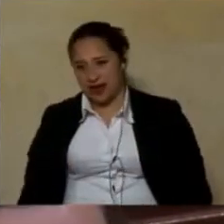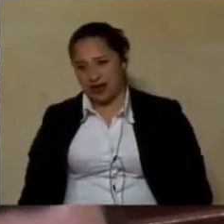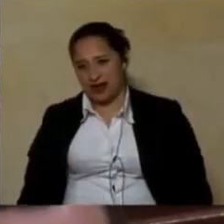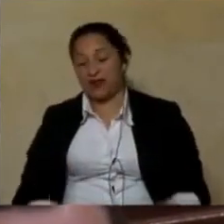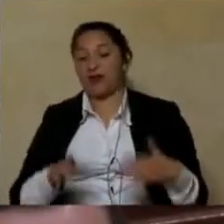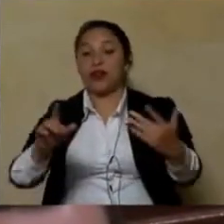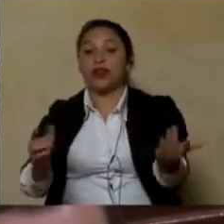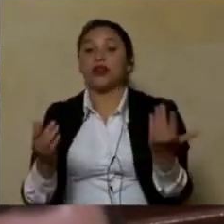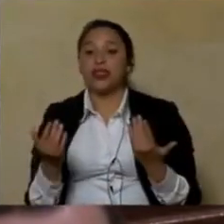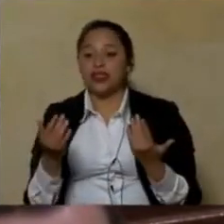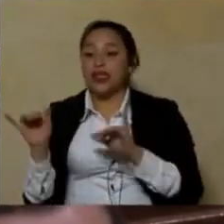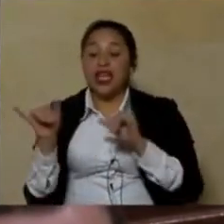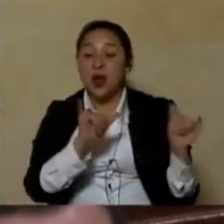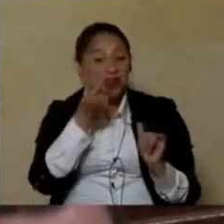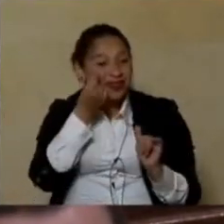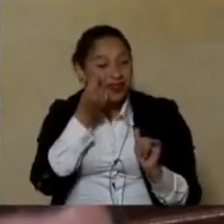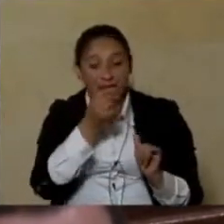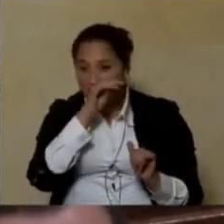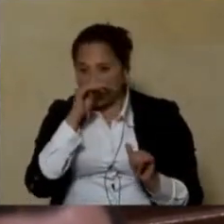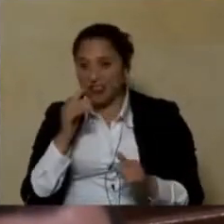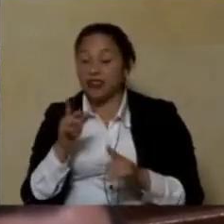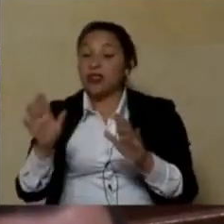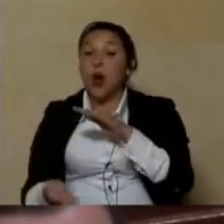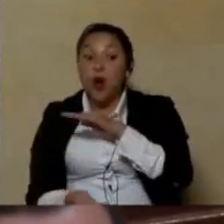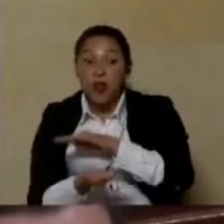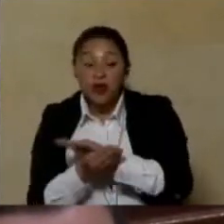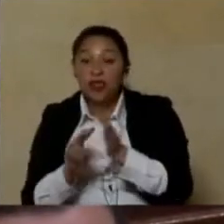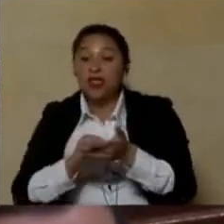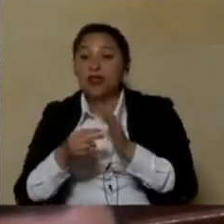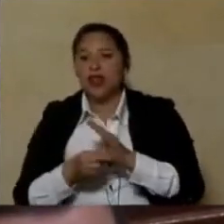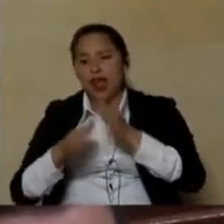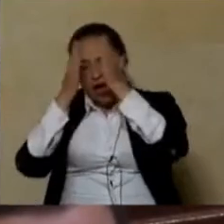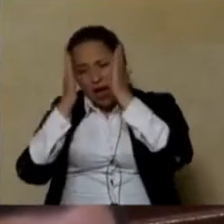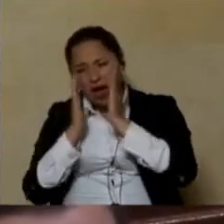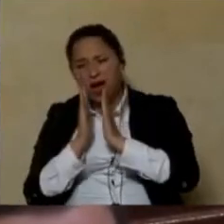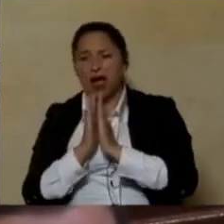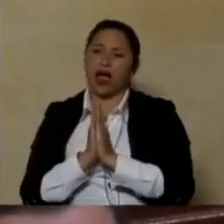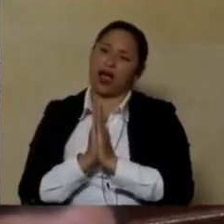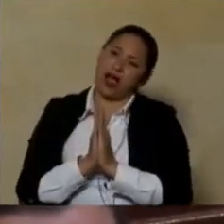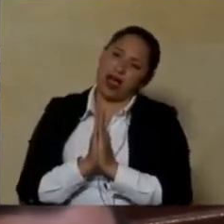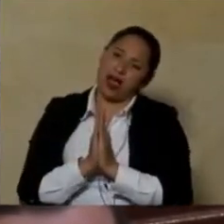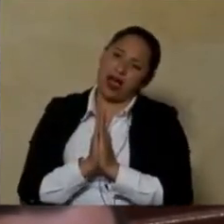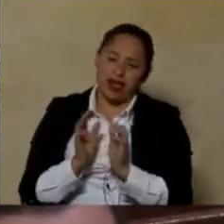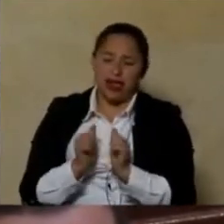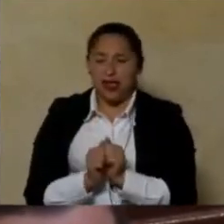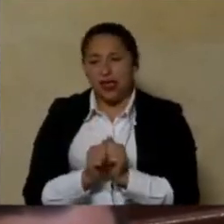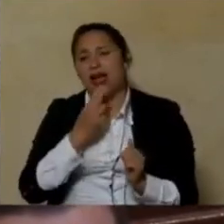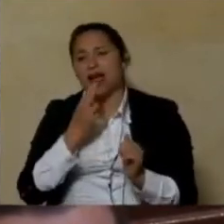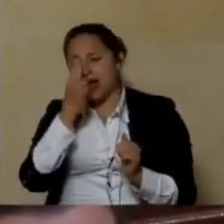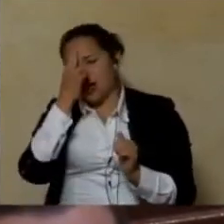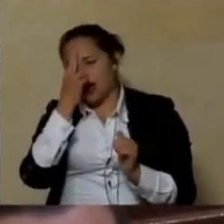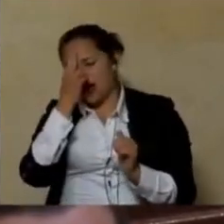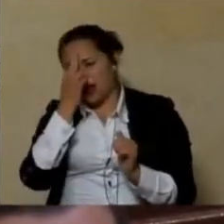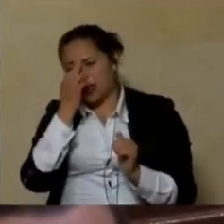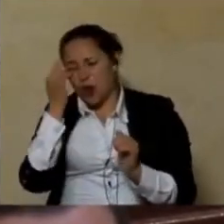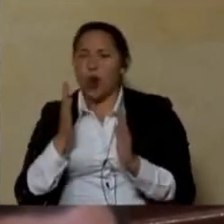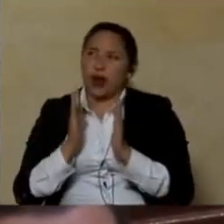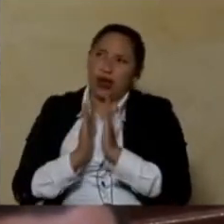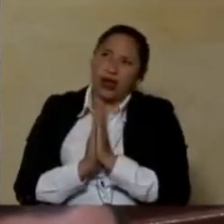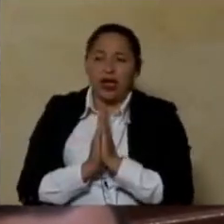estamos enfrentando contra unos monjes ni contra unas hermanitas descalzas. Nos estamos enfrentando